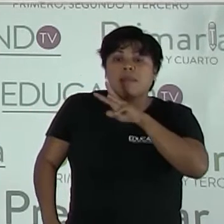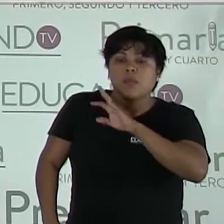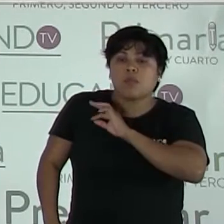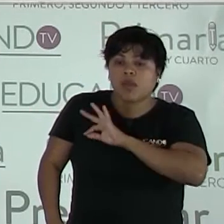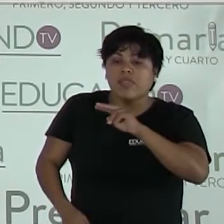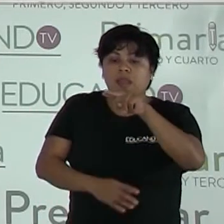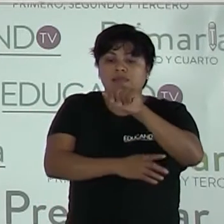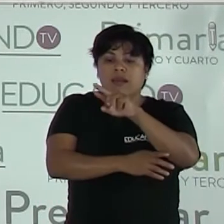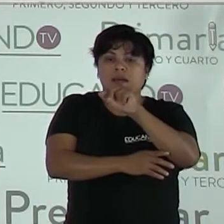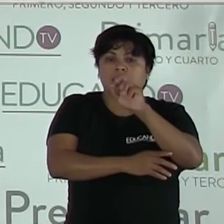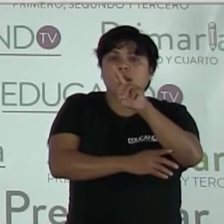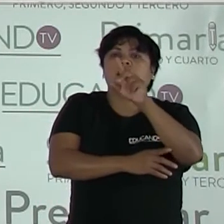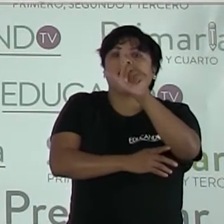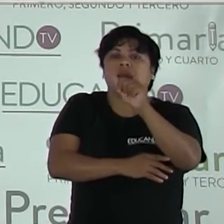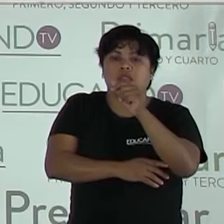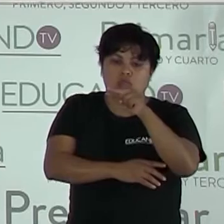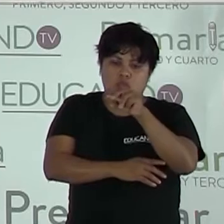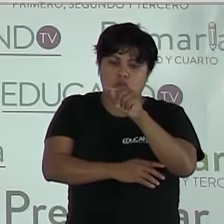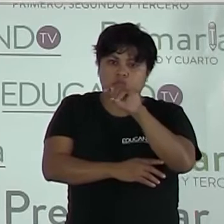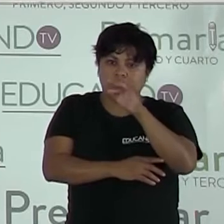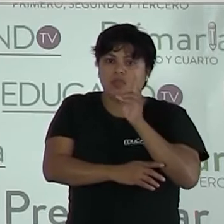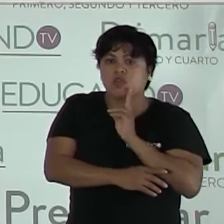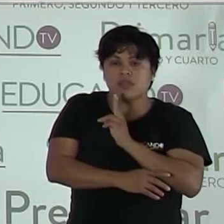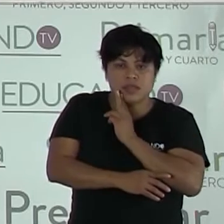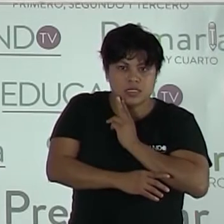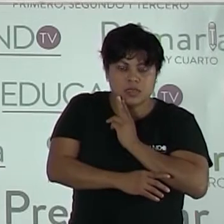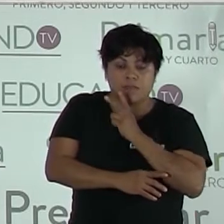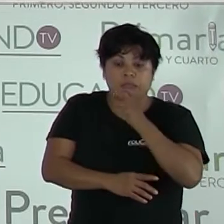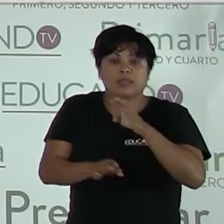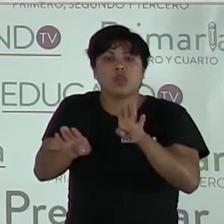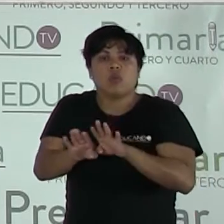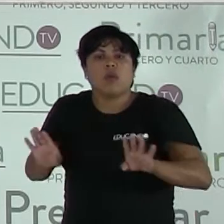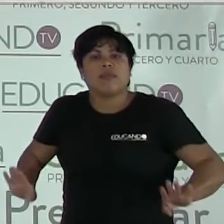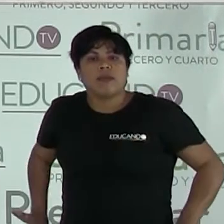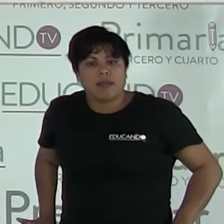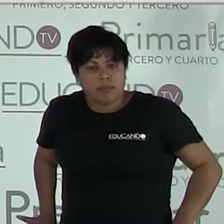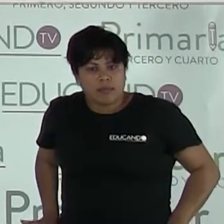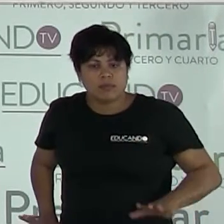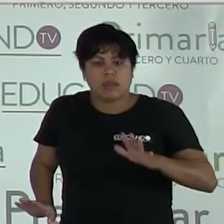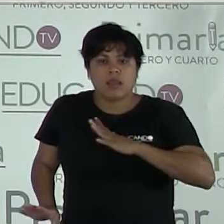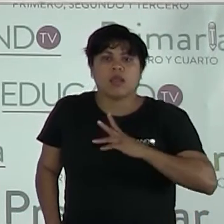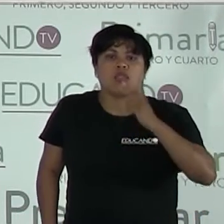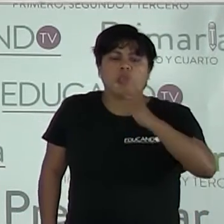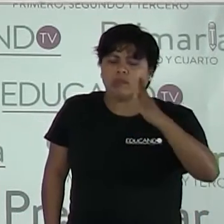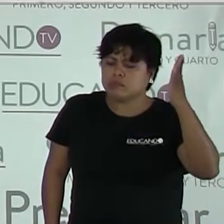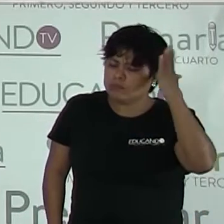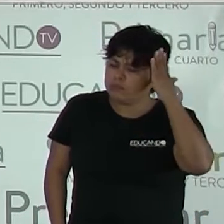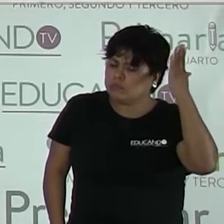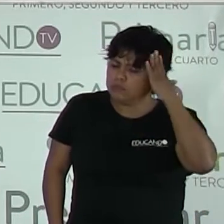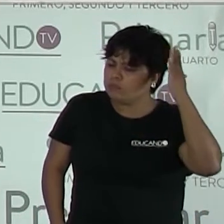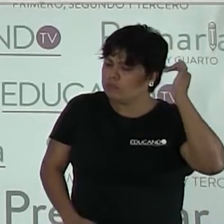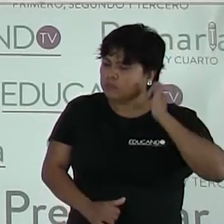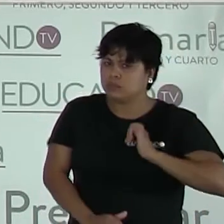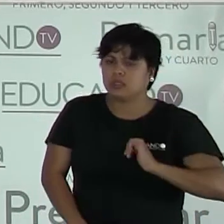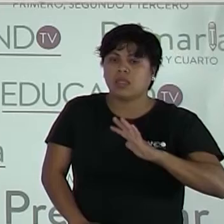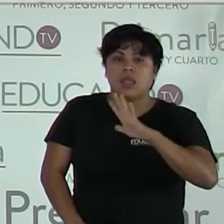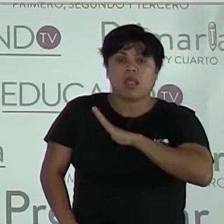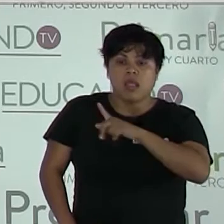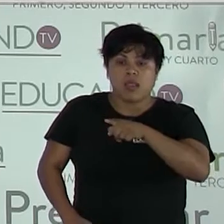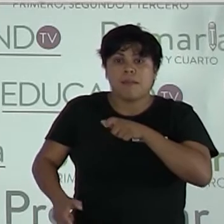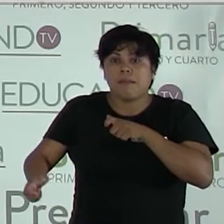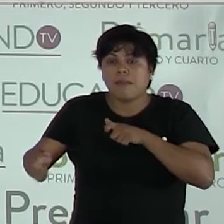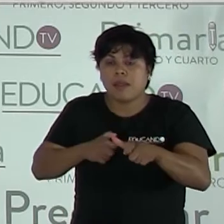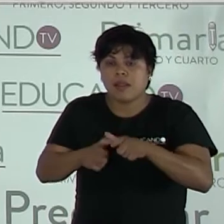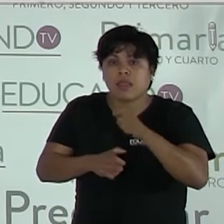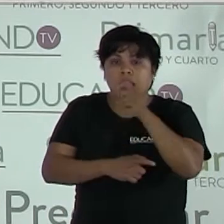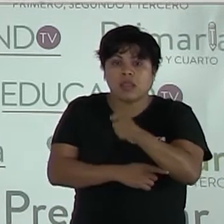narrar la noticia. Muy bien, ahora, las características son dos y son fundamentales. Maneja